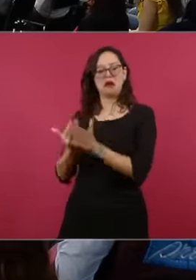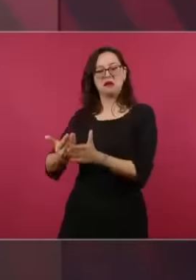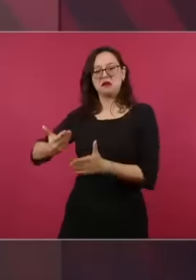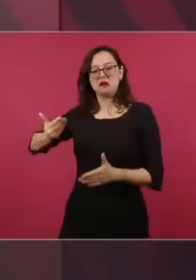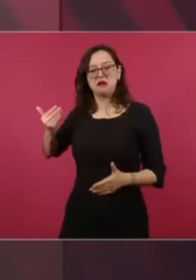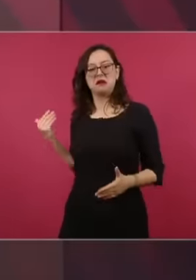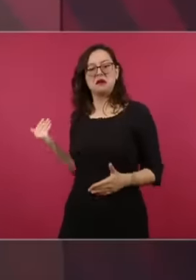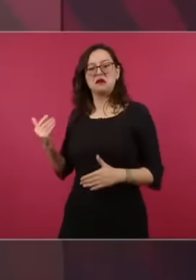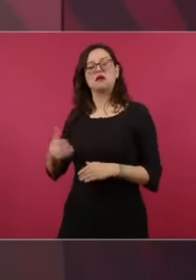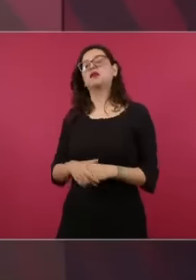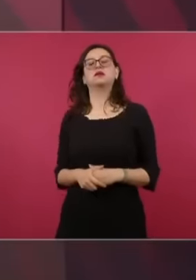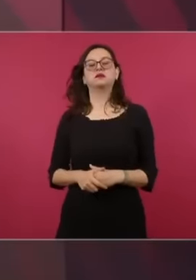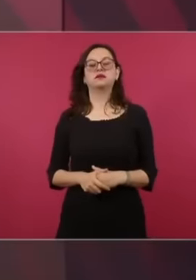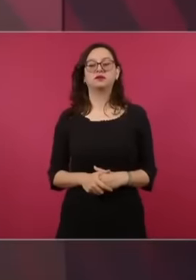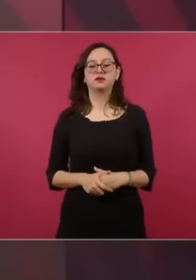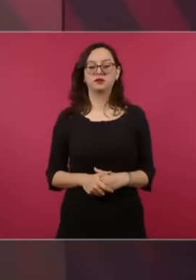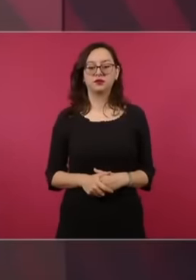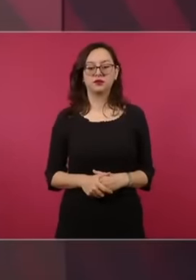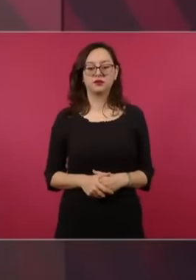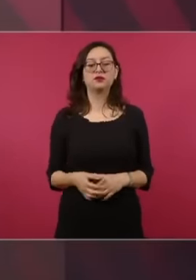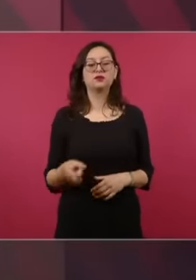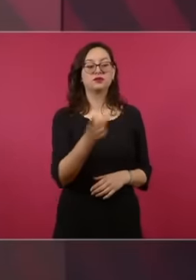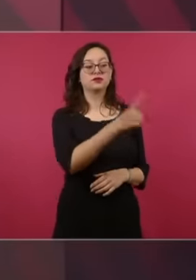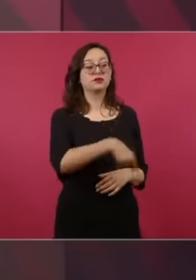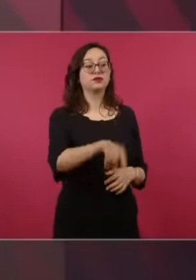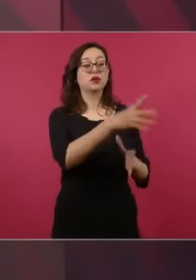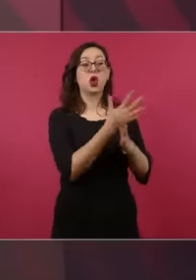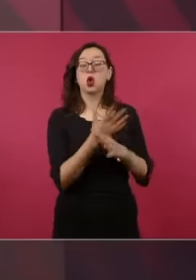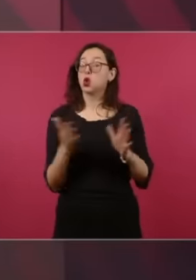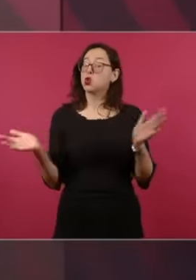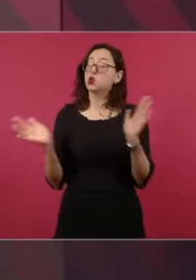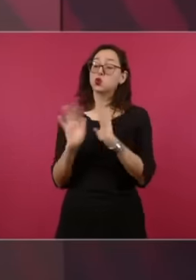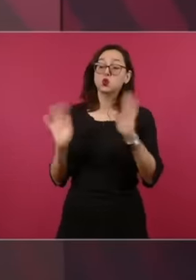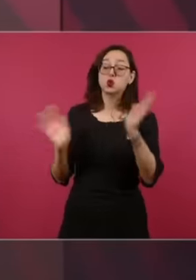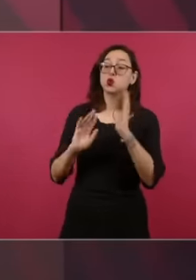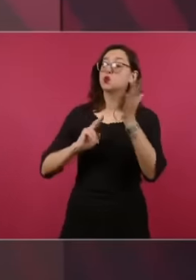Decían, no, no, no, no, no van a seguir los programas sociales.